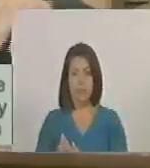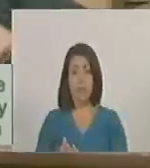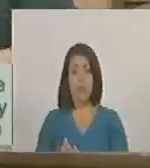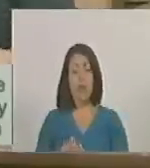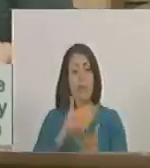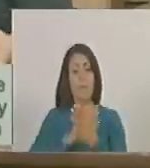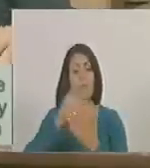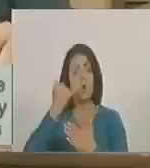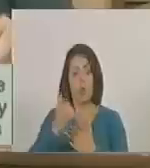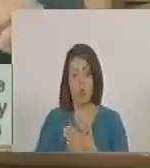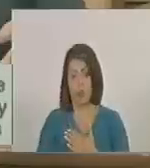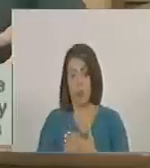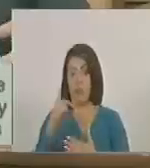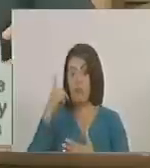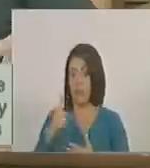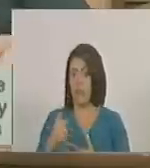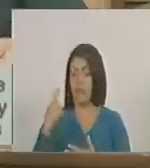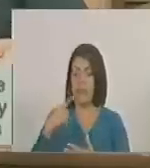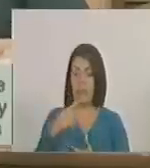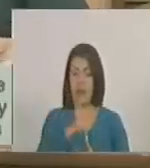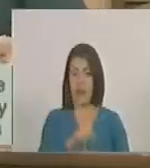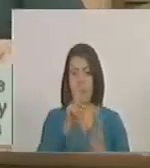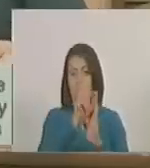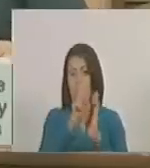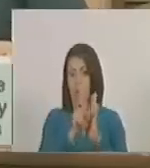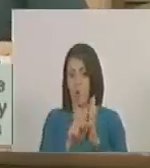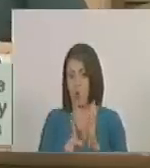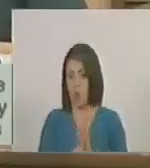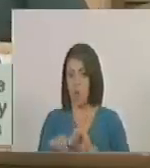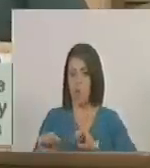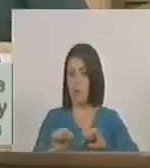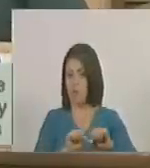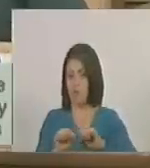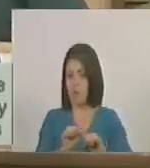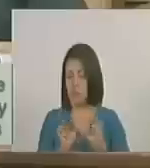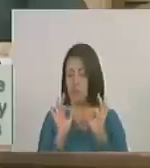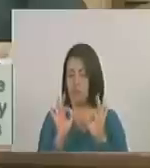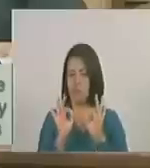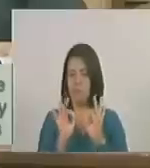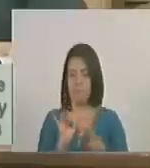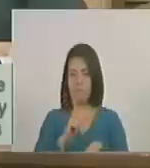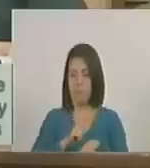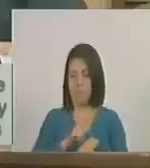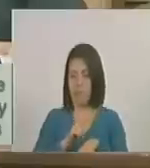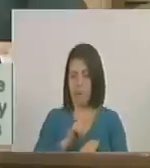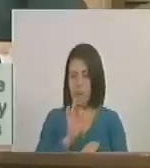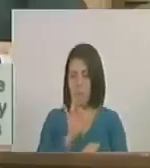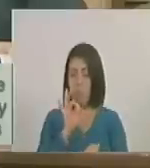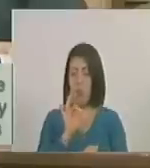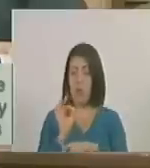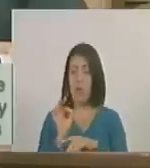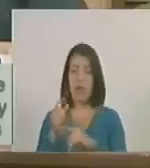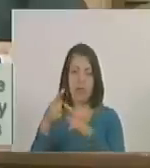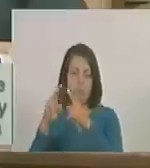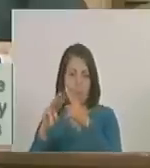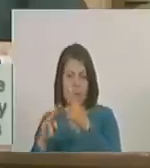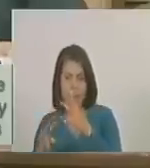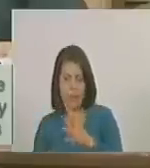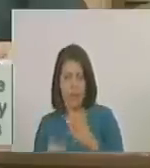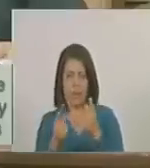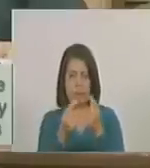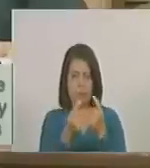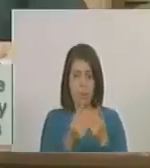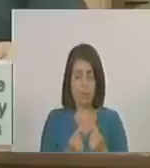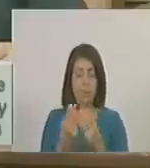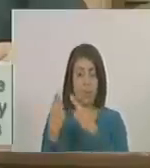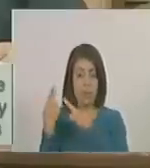Los proyectos deben contar con una programación de acciones determinadas en el tiempo, los recursos, los responsables